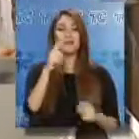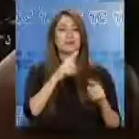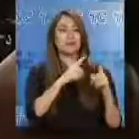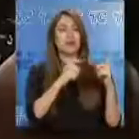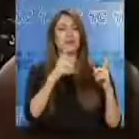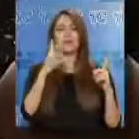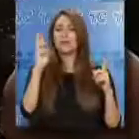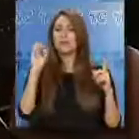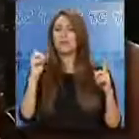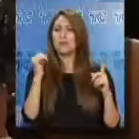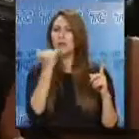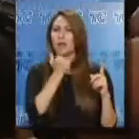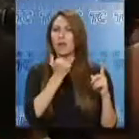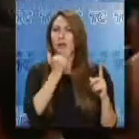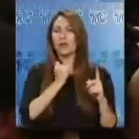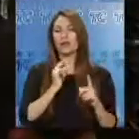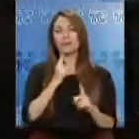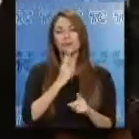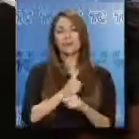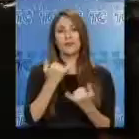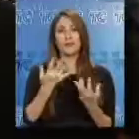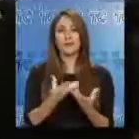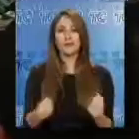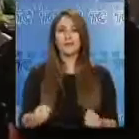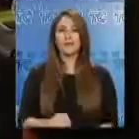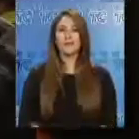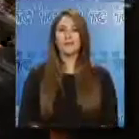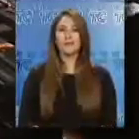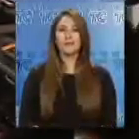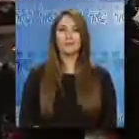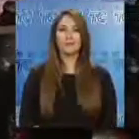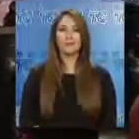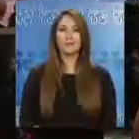60 fallaran. Saskia Bermeo, TC Televisión. 5.000 audiencias y mantenían...